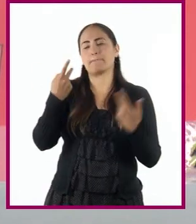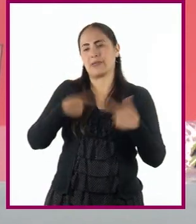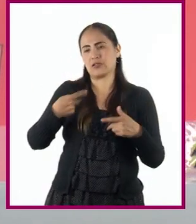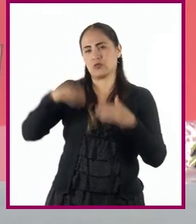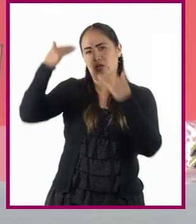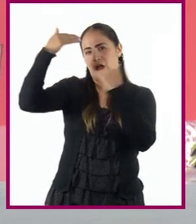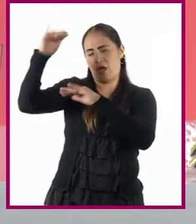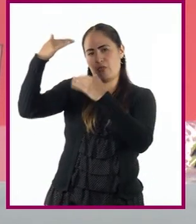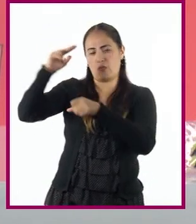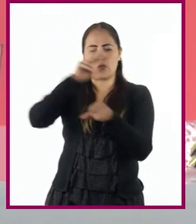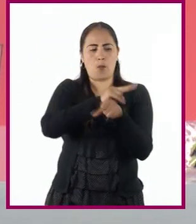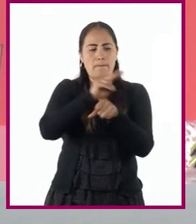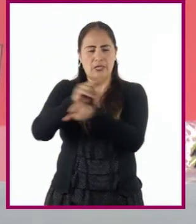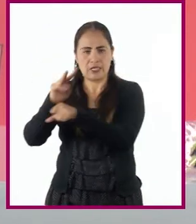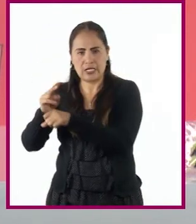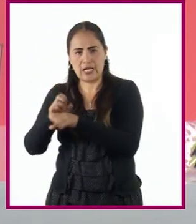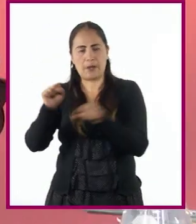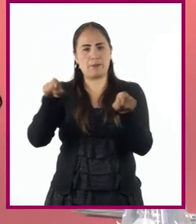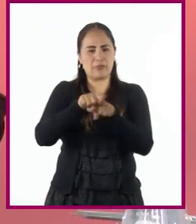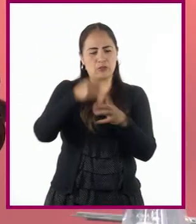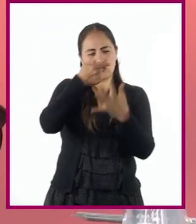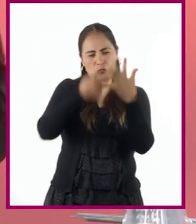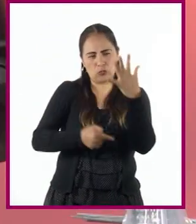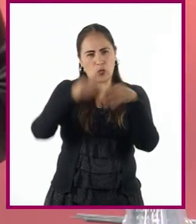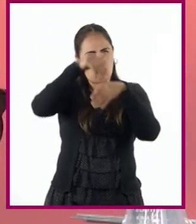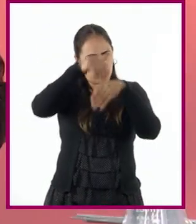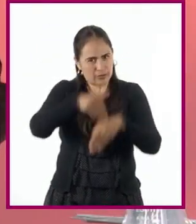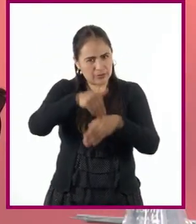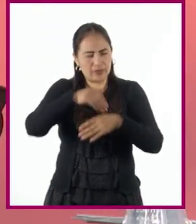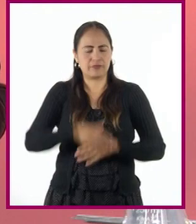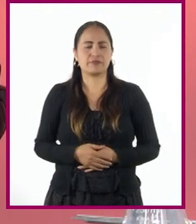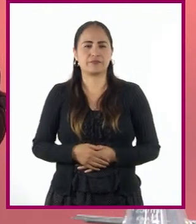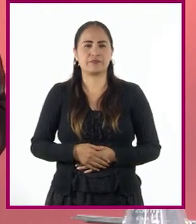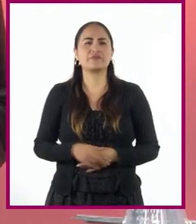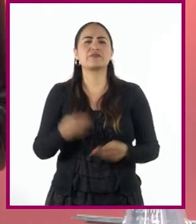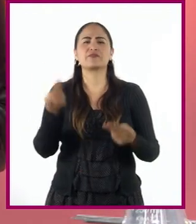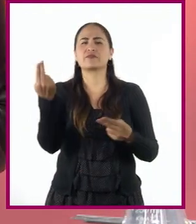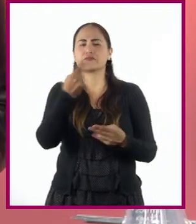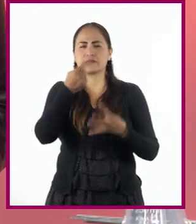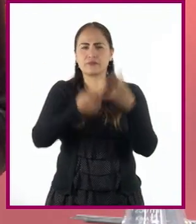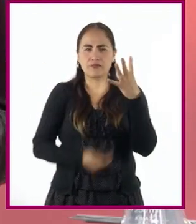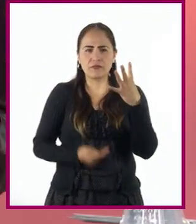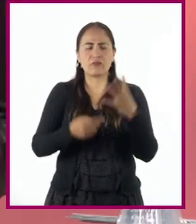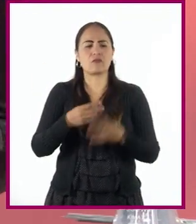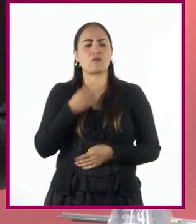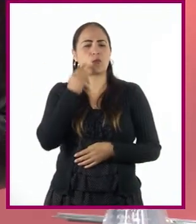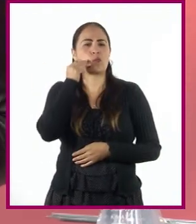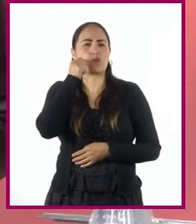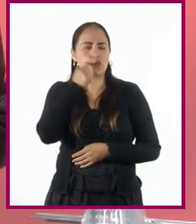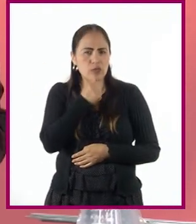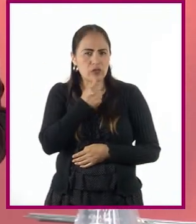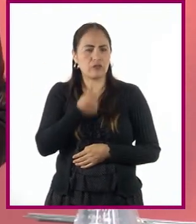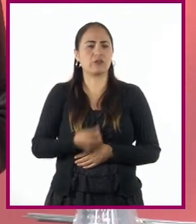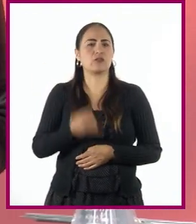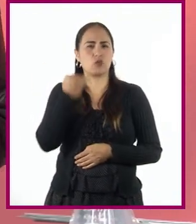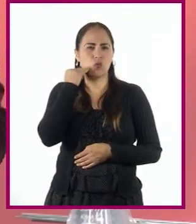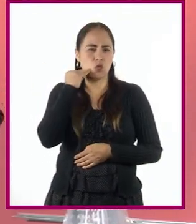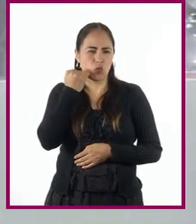adulto y seguir los protocolos de seguridad. ¿Qué necesitamos? Jugo de limón, infusión de campanita